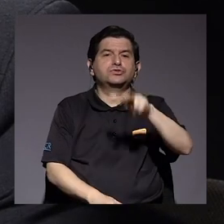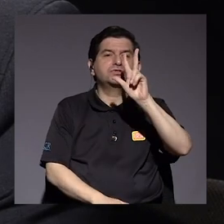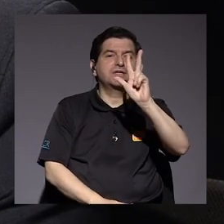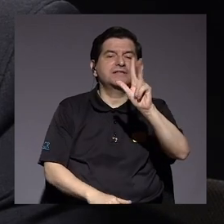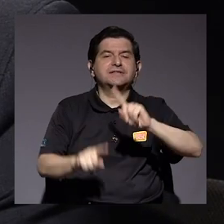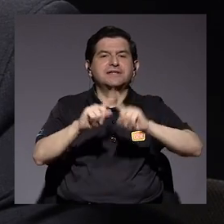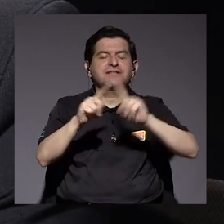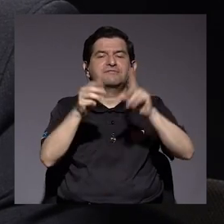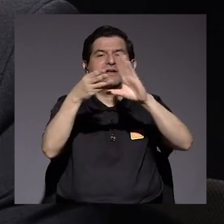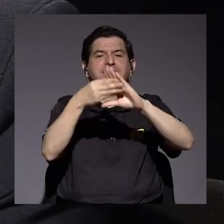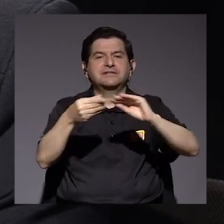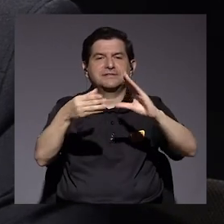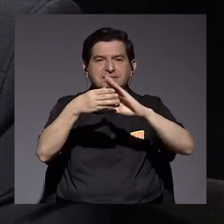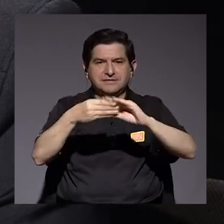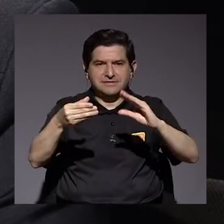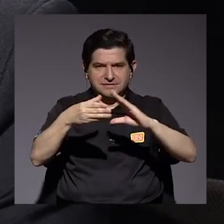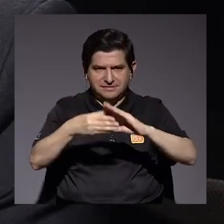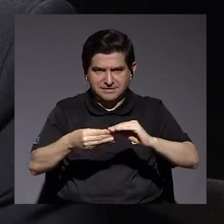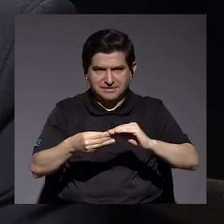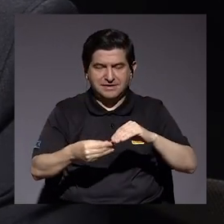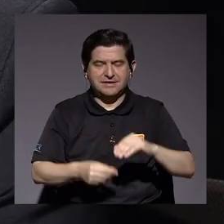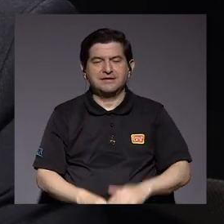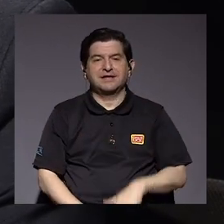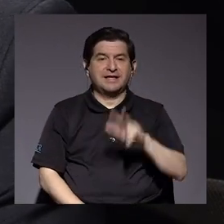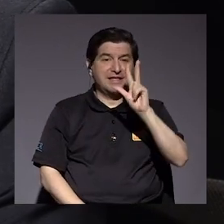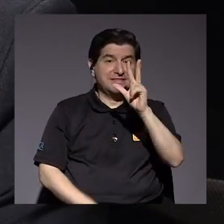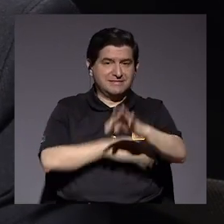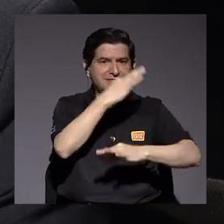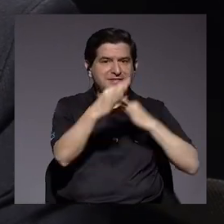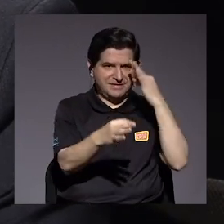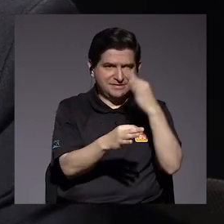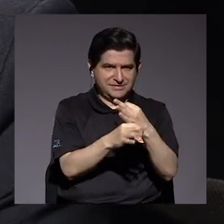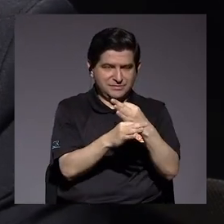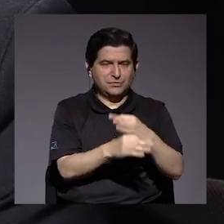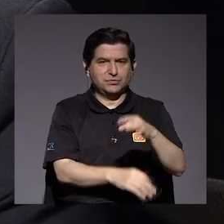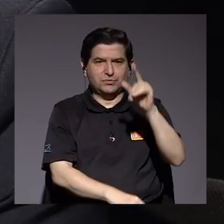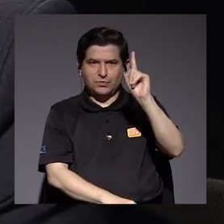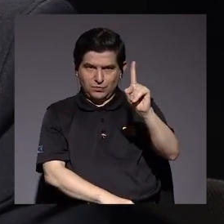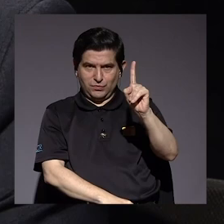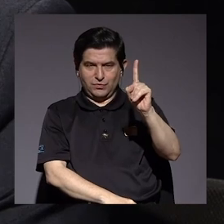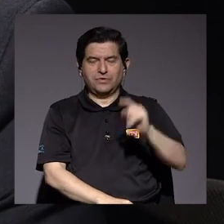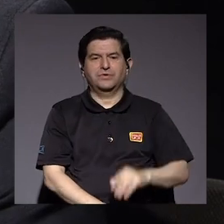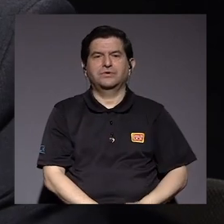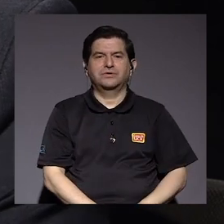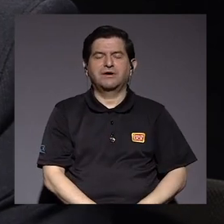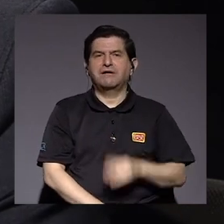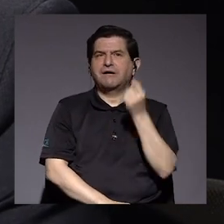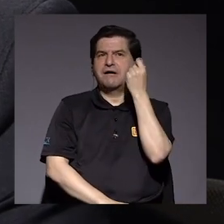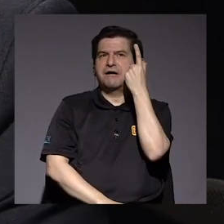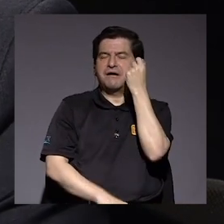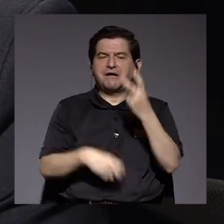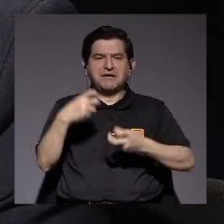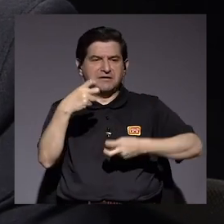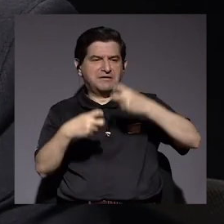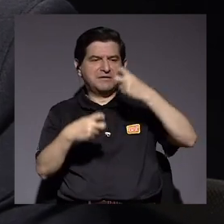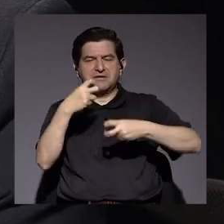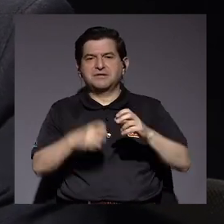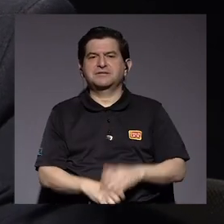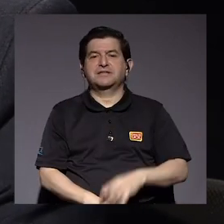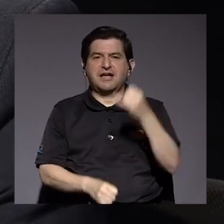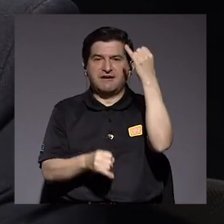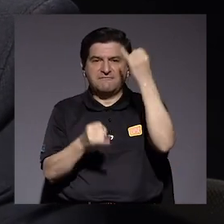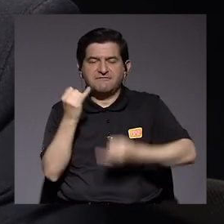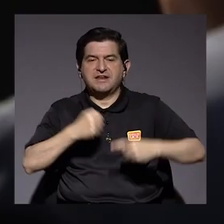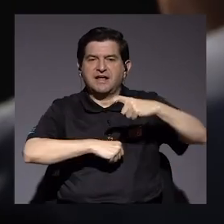narrativas hay tres tipos de narrativas está la narrativa que interpreta la crisis como el